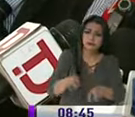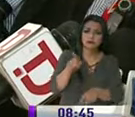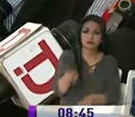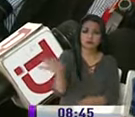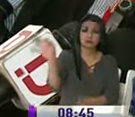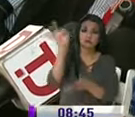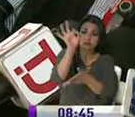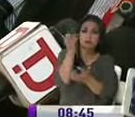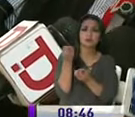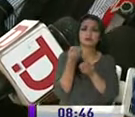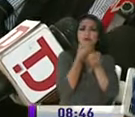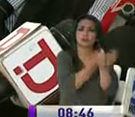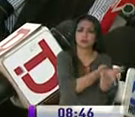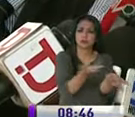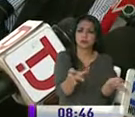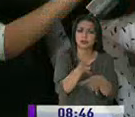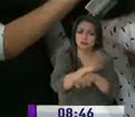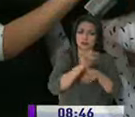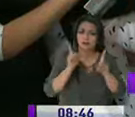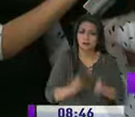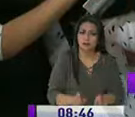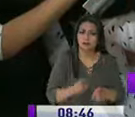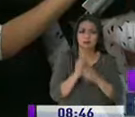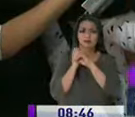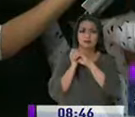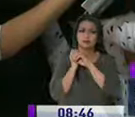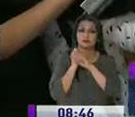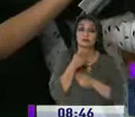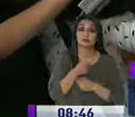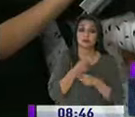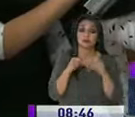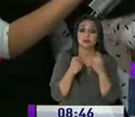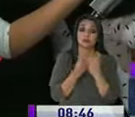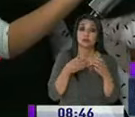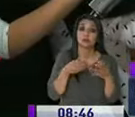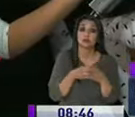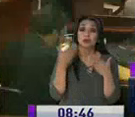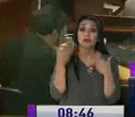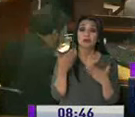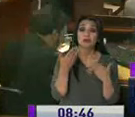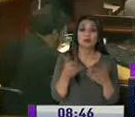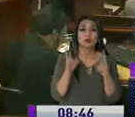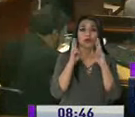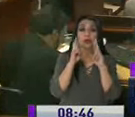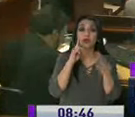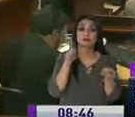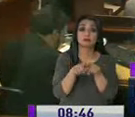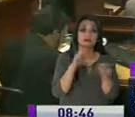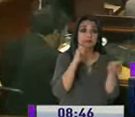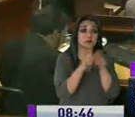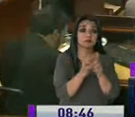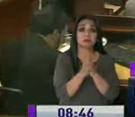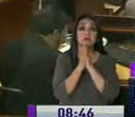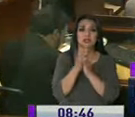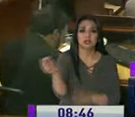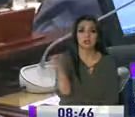de operaciones aeropuertos del país. Funcionarios de la Dirección de Aviación Civil, obviamente coordinar las entradas y salidas de